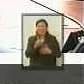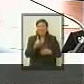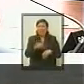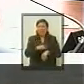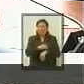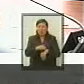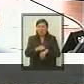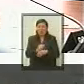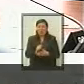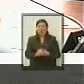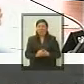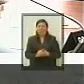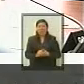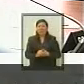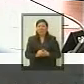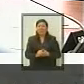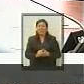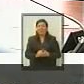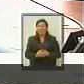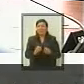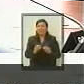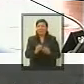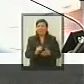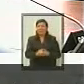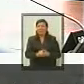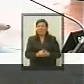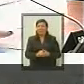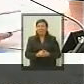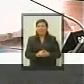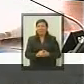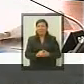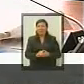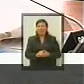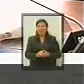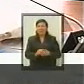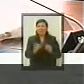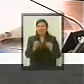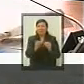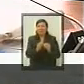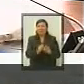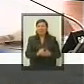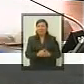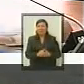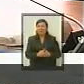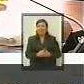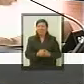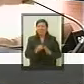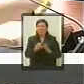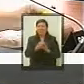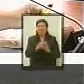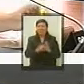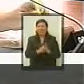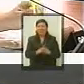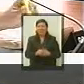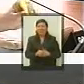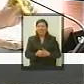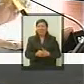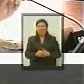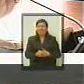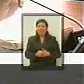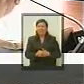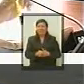para poder llegar entonces es por estas razones señor por el principio constitucional contenido en el artículo